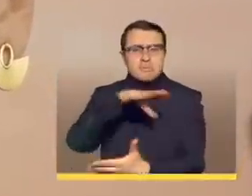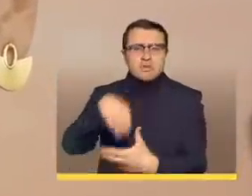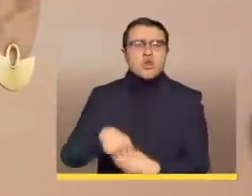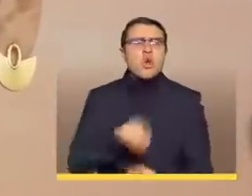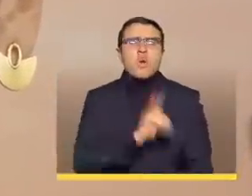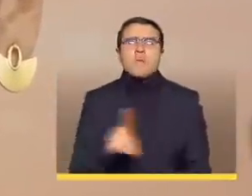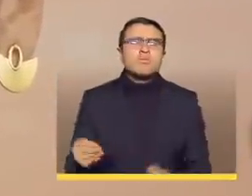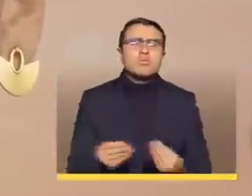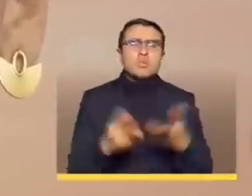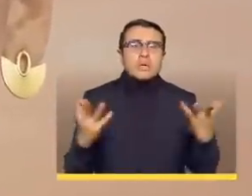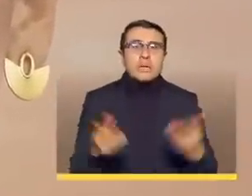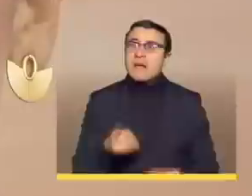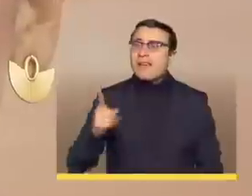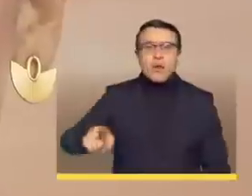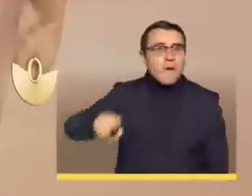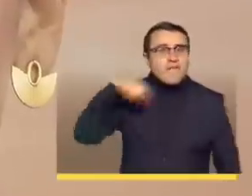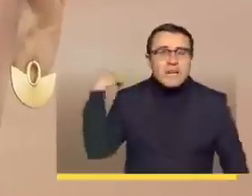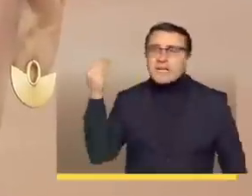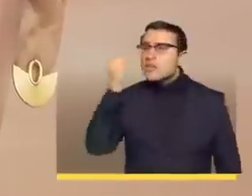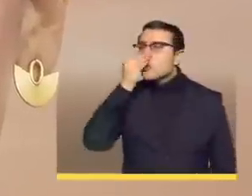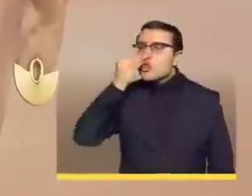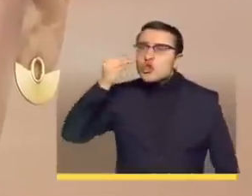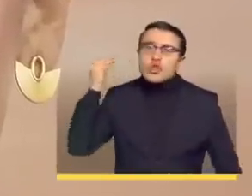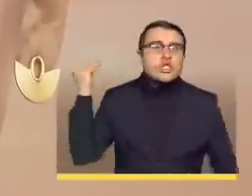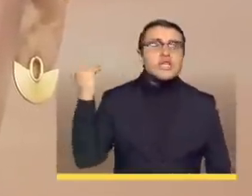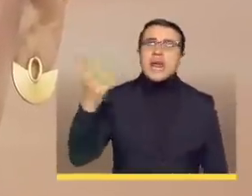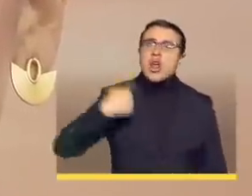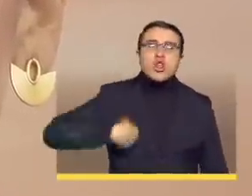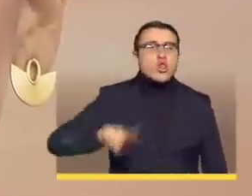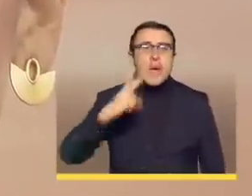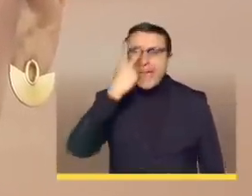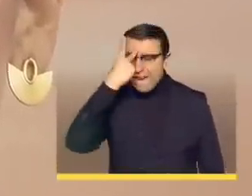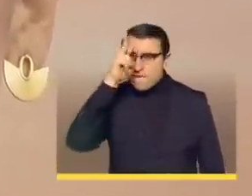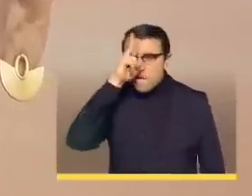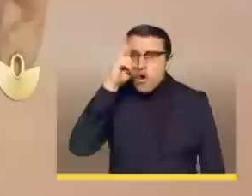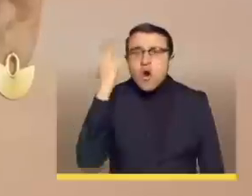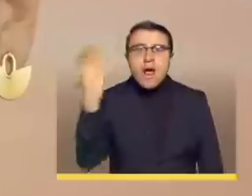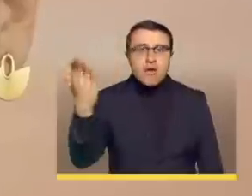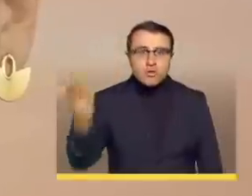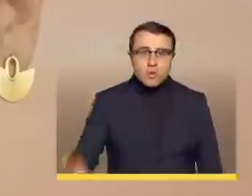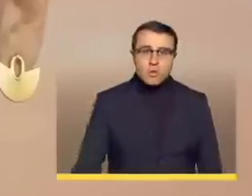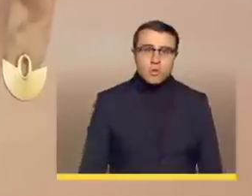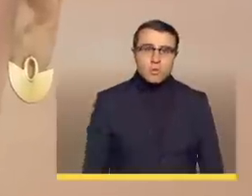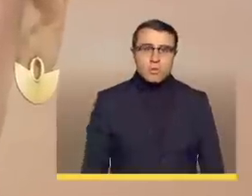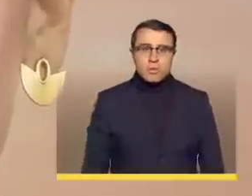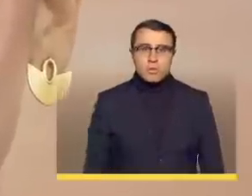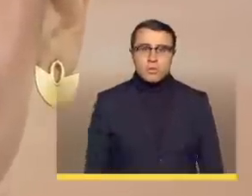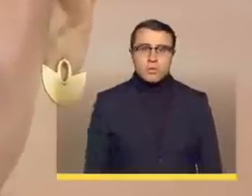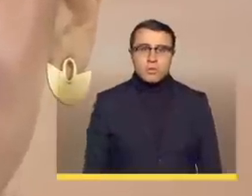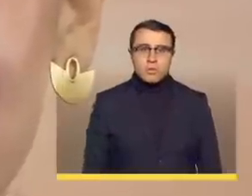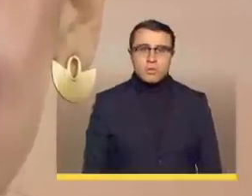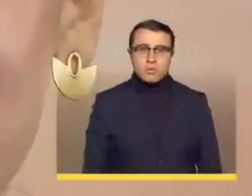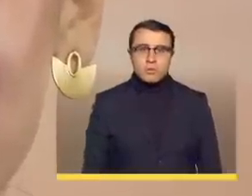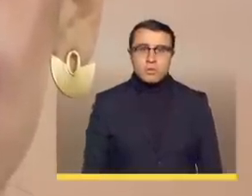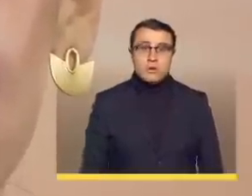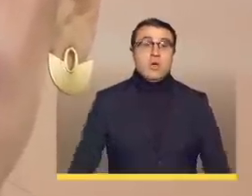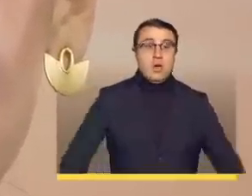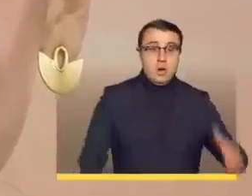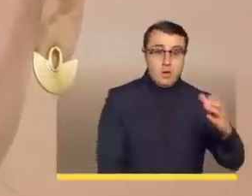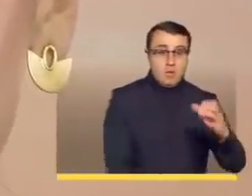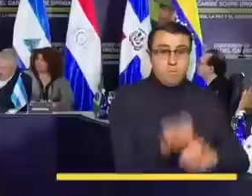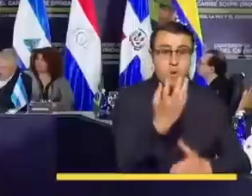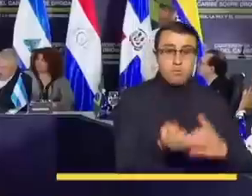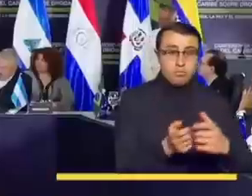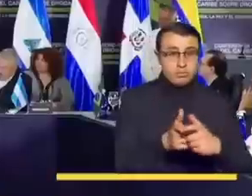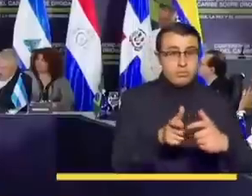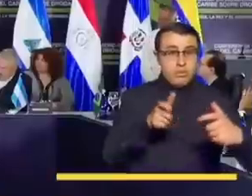Fracasaron. Eso no sirve. Así no es. No se puede recortar la oferta.